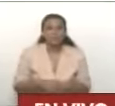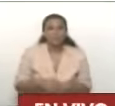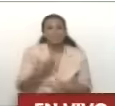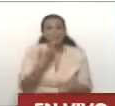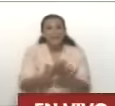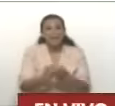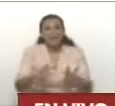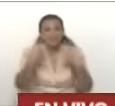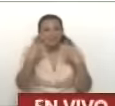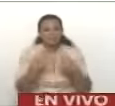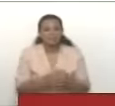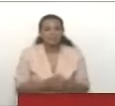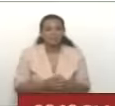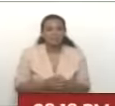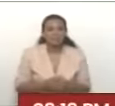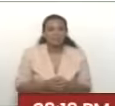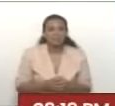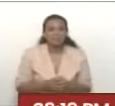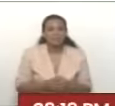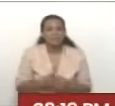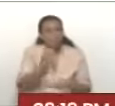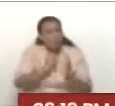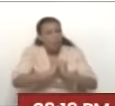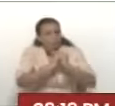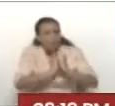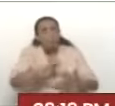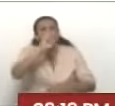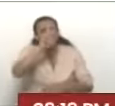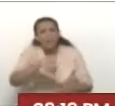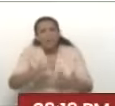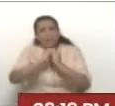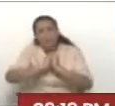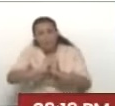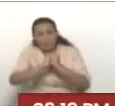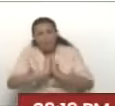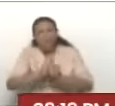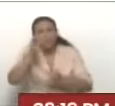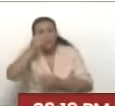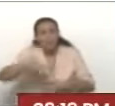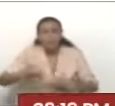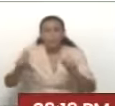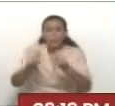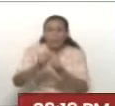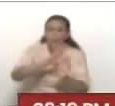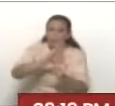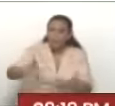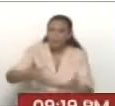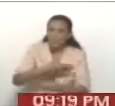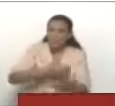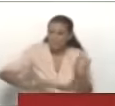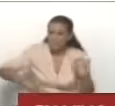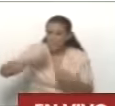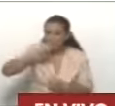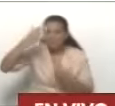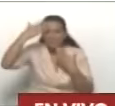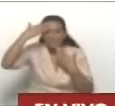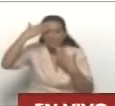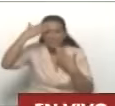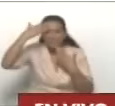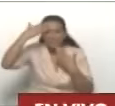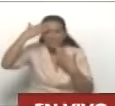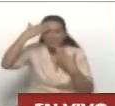Gracias. Estamos orando por usted, mi comandante. La oración del pueblo está con usted. Amén. Entonces, saludo a la hermandad de